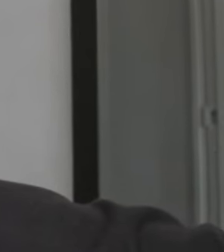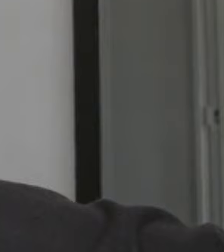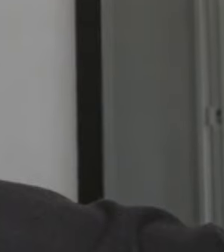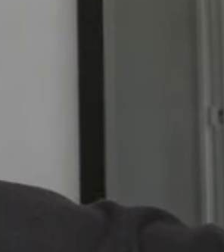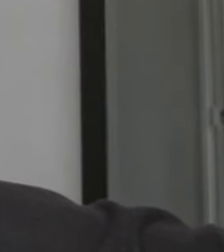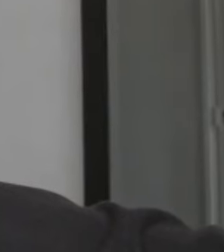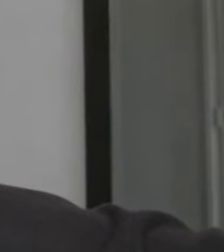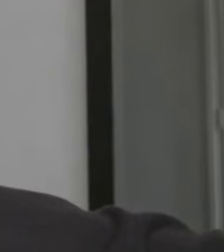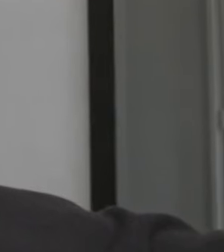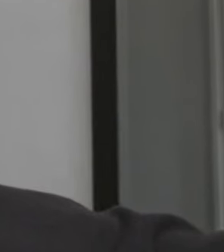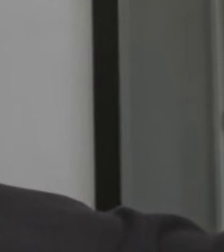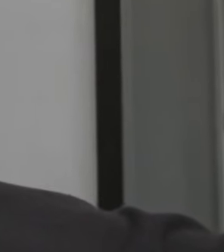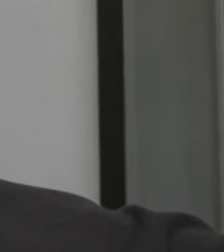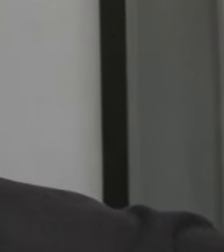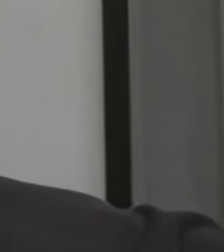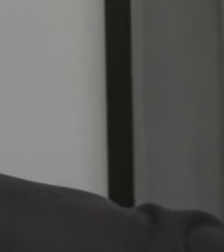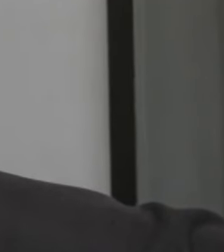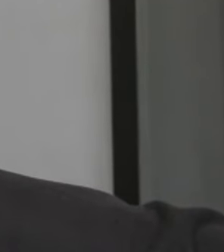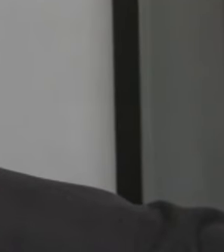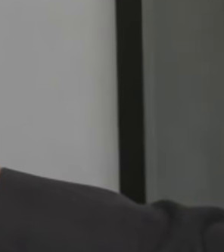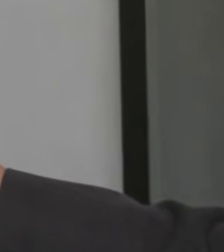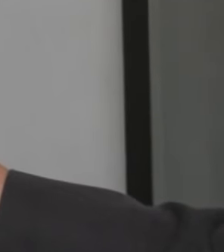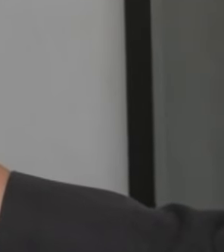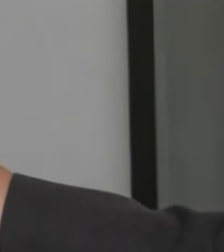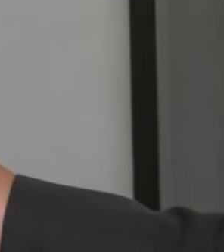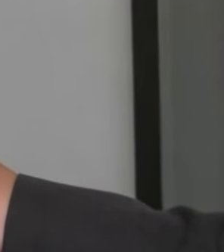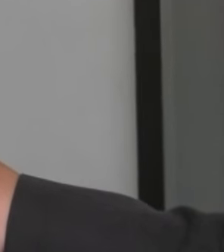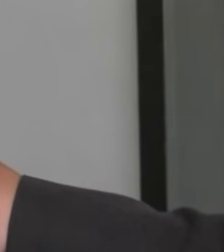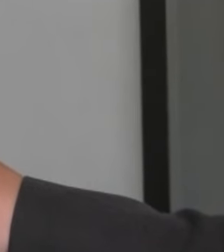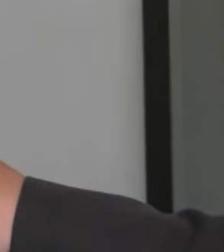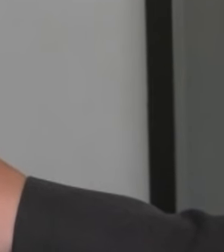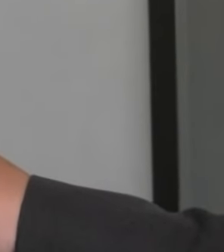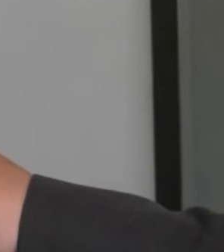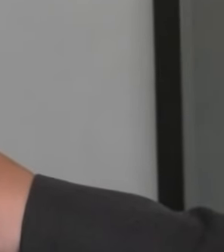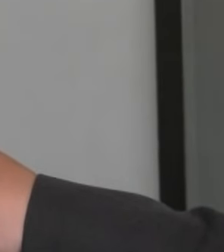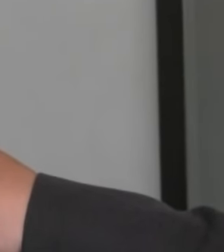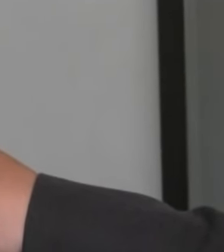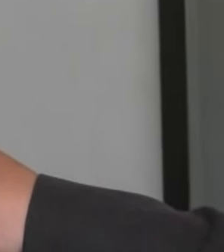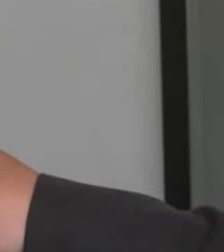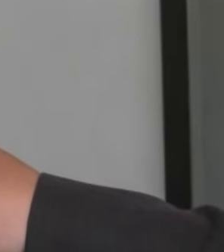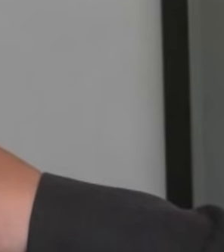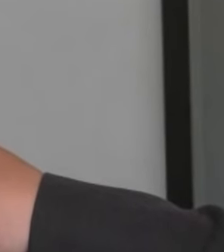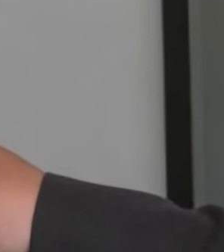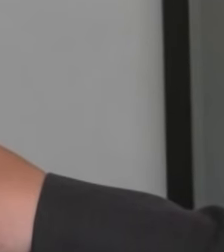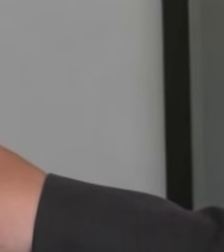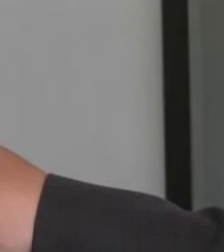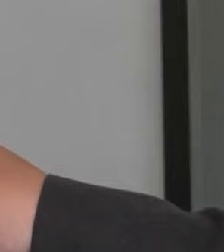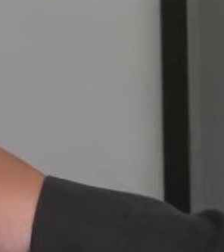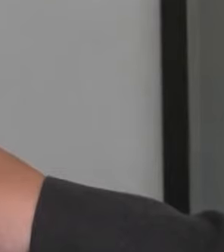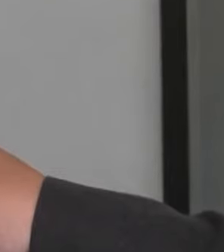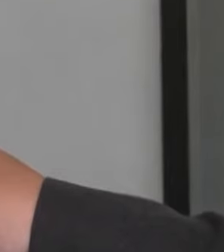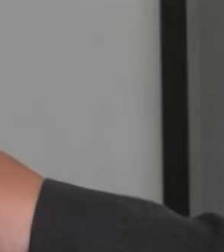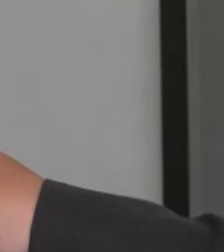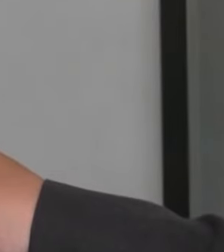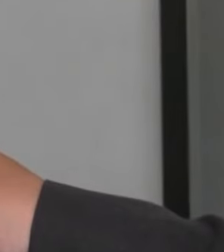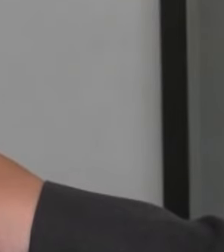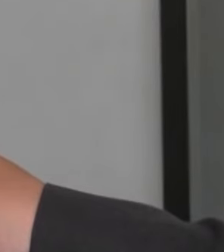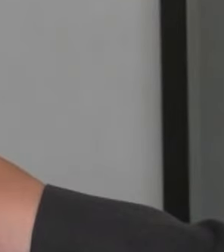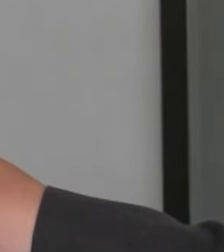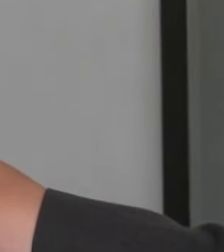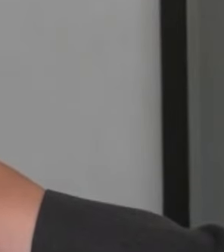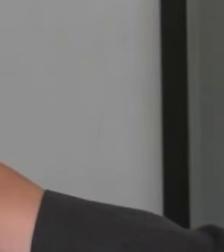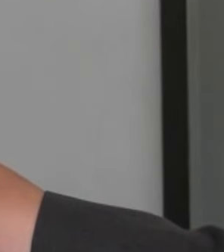decir, se tiene una pequeña reserva para los sanitarios y el baño ya estuvo temprano hoy y ya